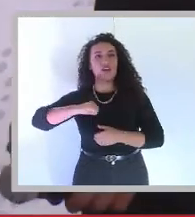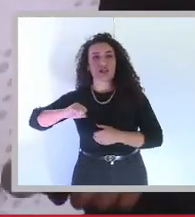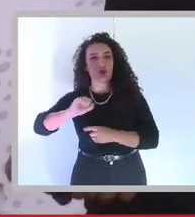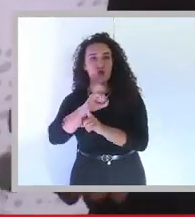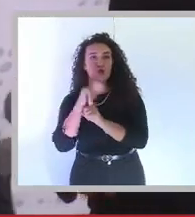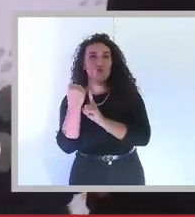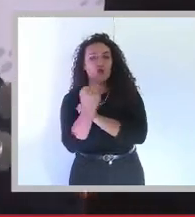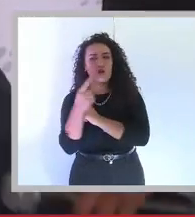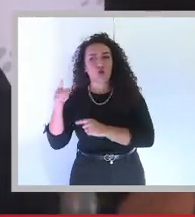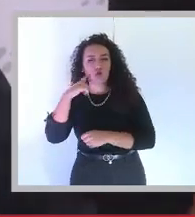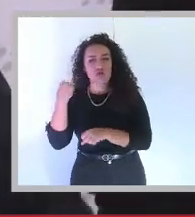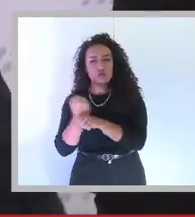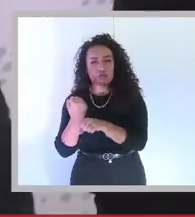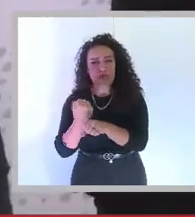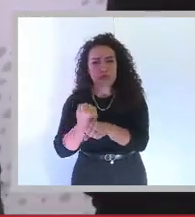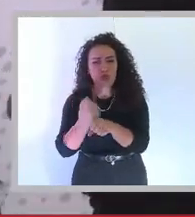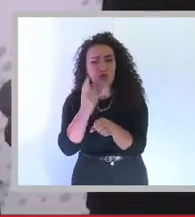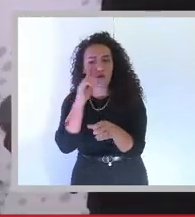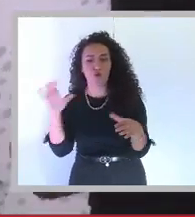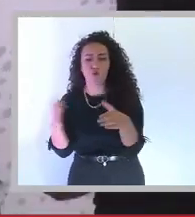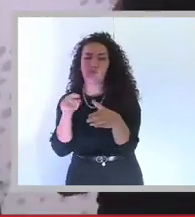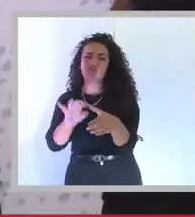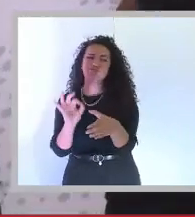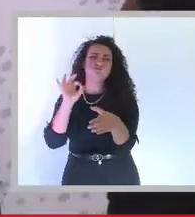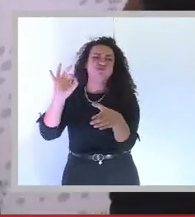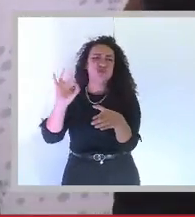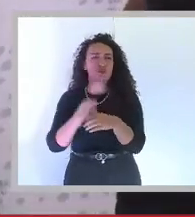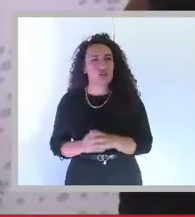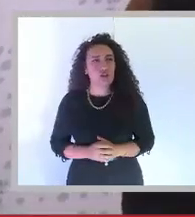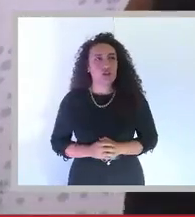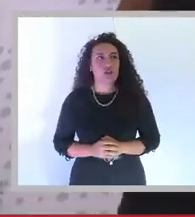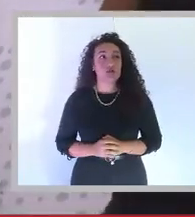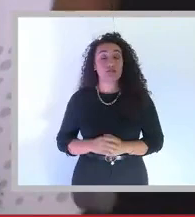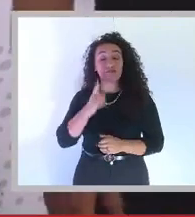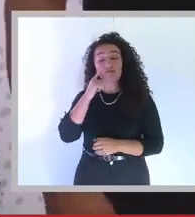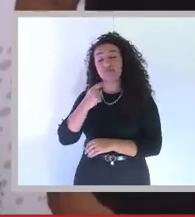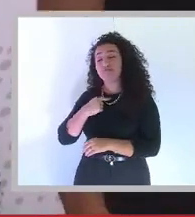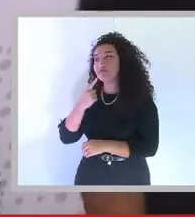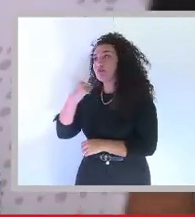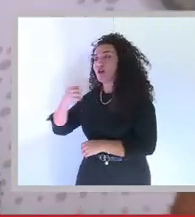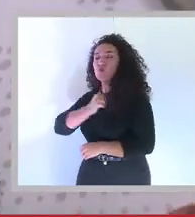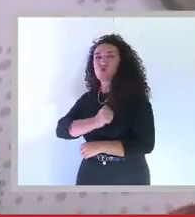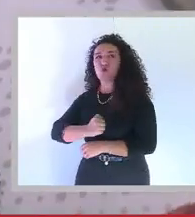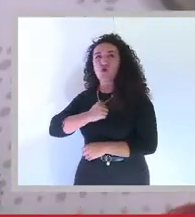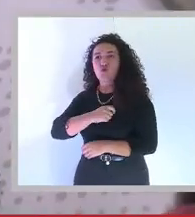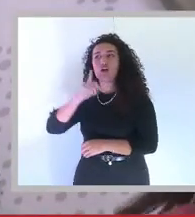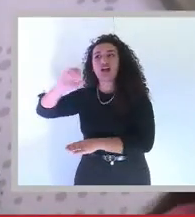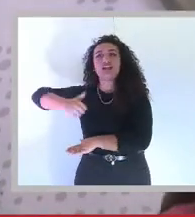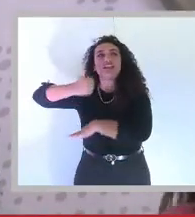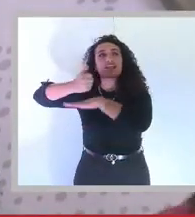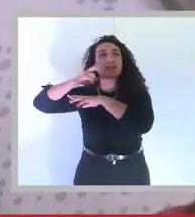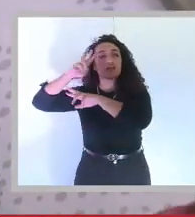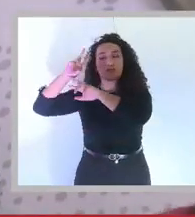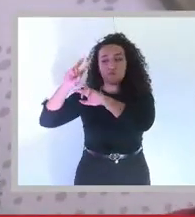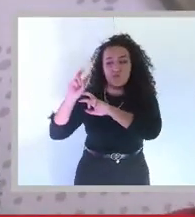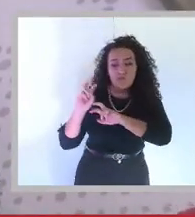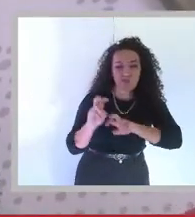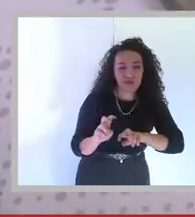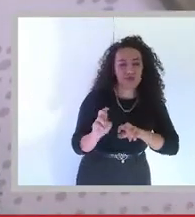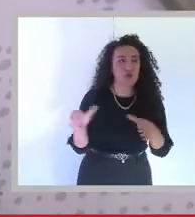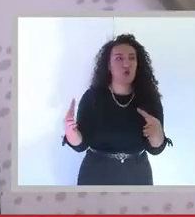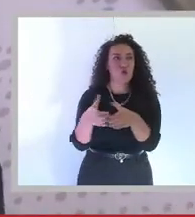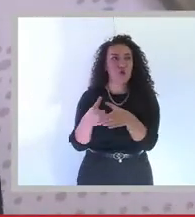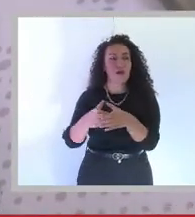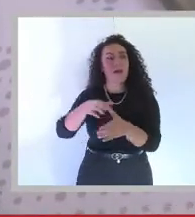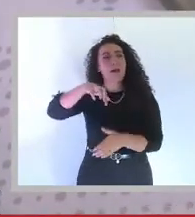trabajo con un equipo extraordinario. Y vamos a pedirle al director de investigación, a Pablo